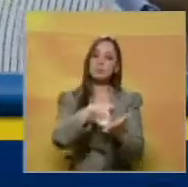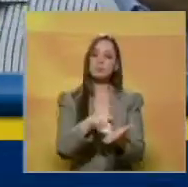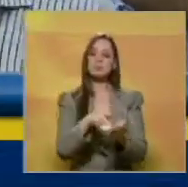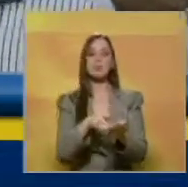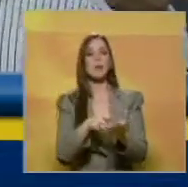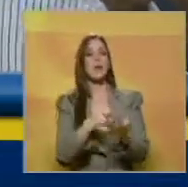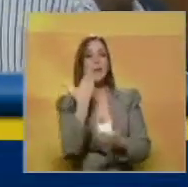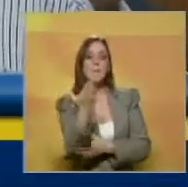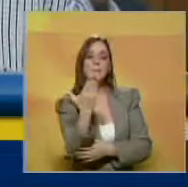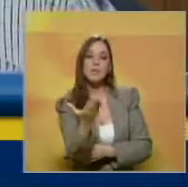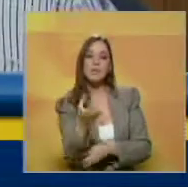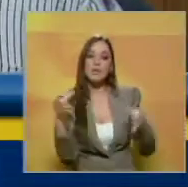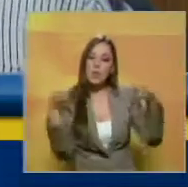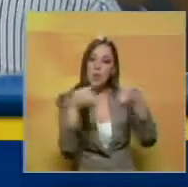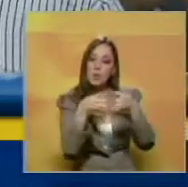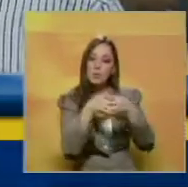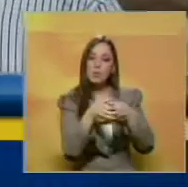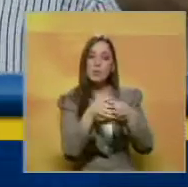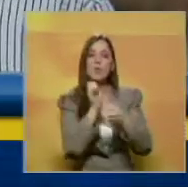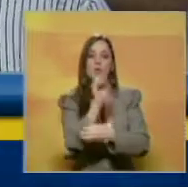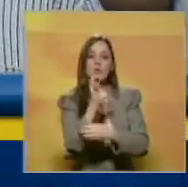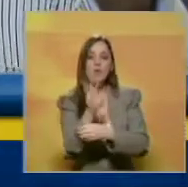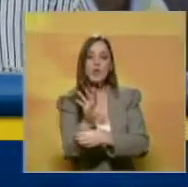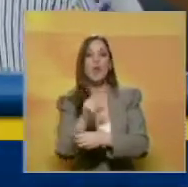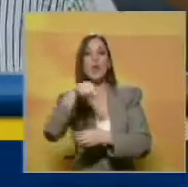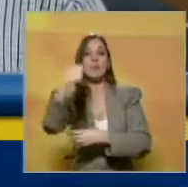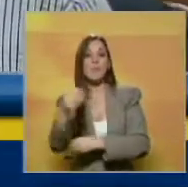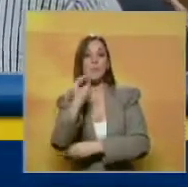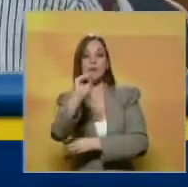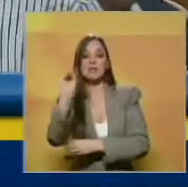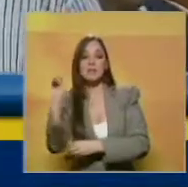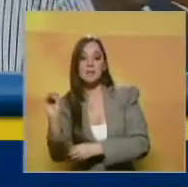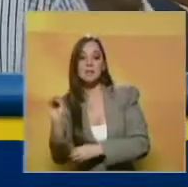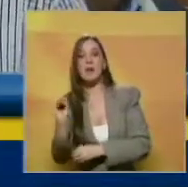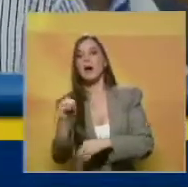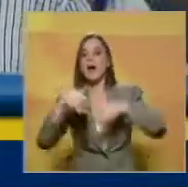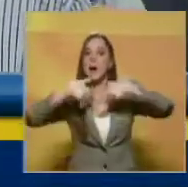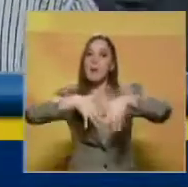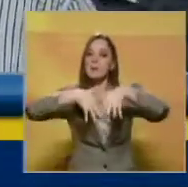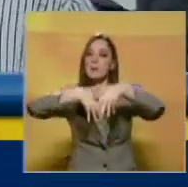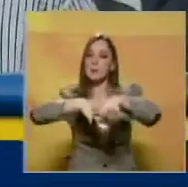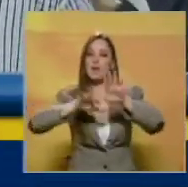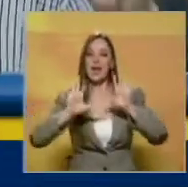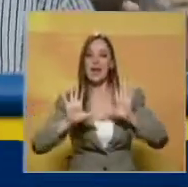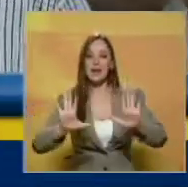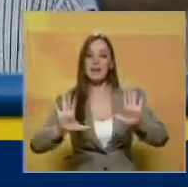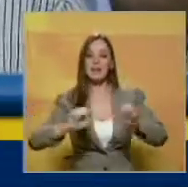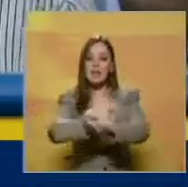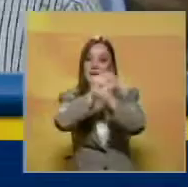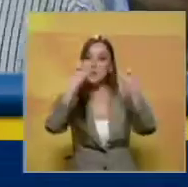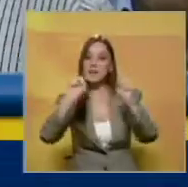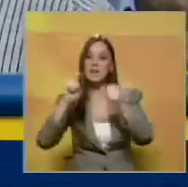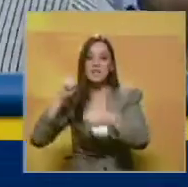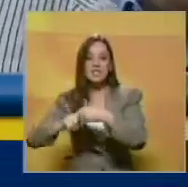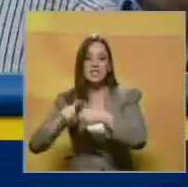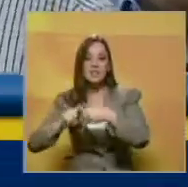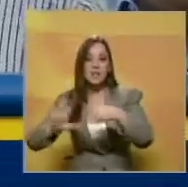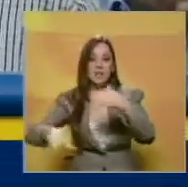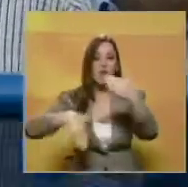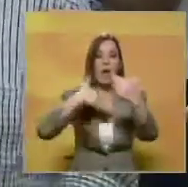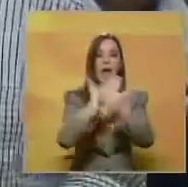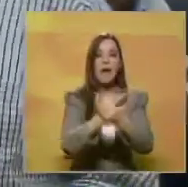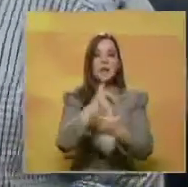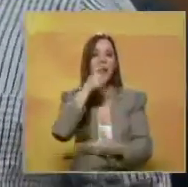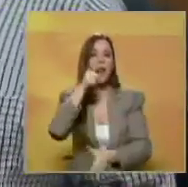del Consejo, cosa que se dio, y segundo convocando una movilización el miércoles a las 10 de la mañana desde la Plaza Brión de Chacaito hacia la Fiscalía General